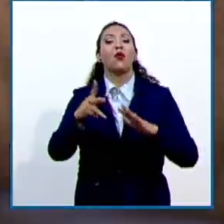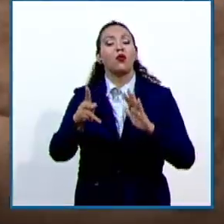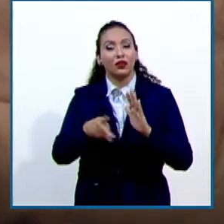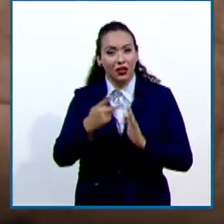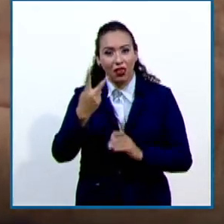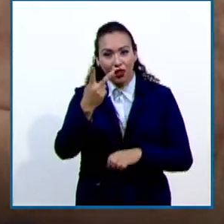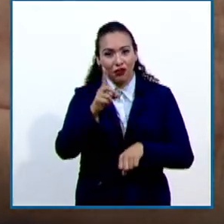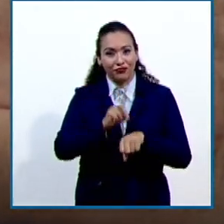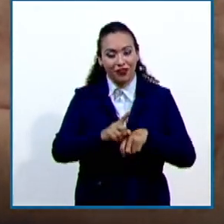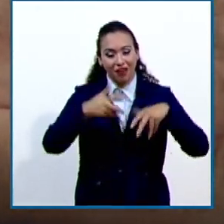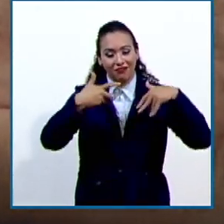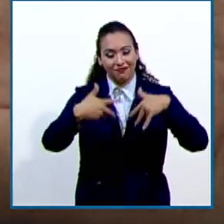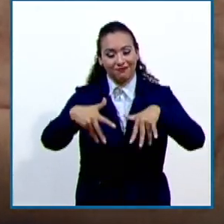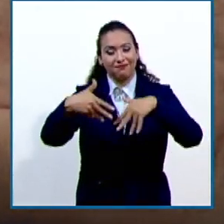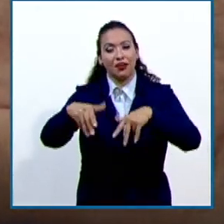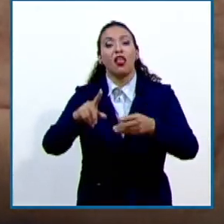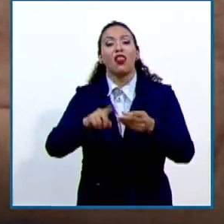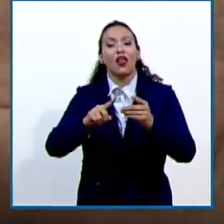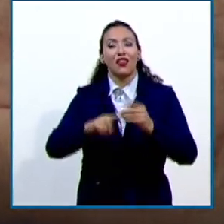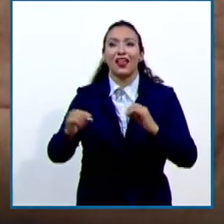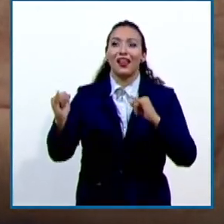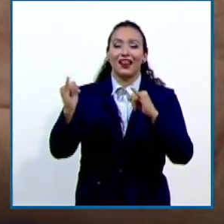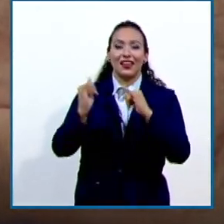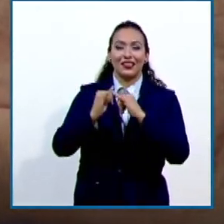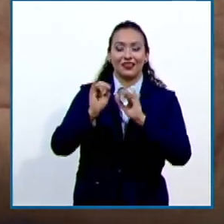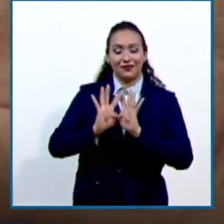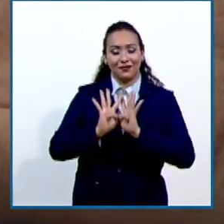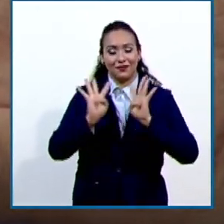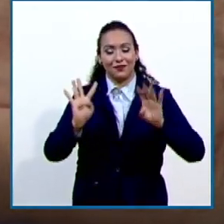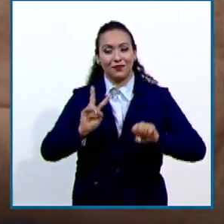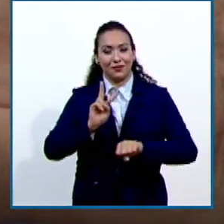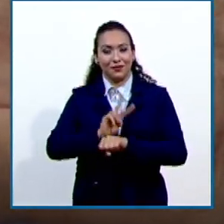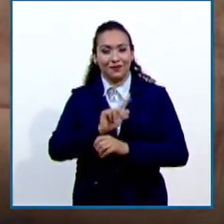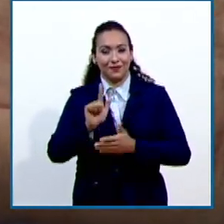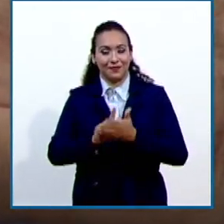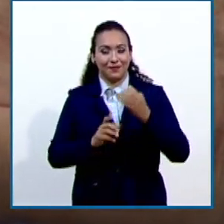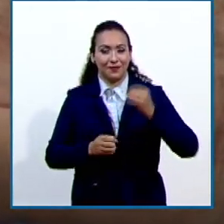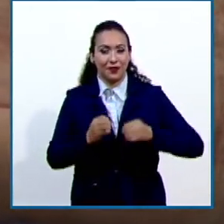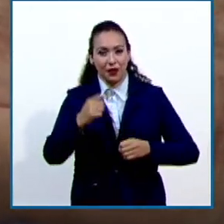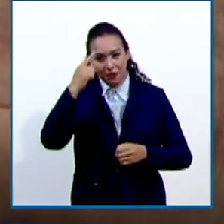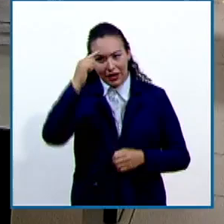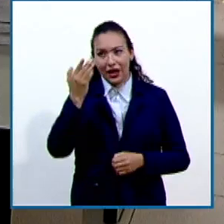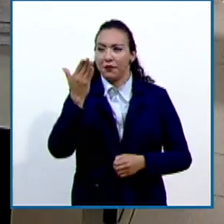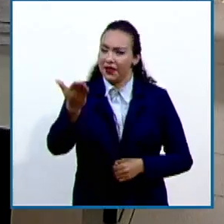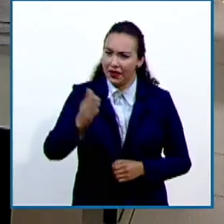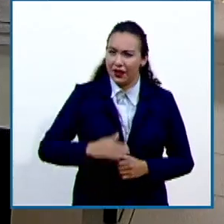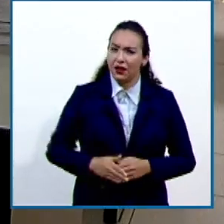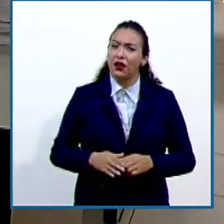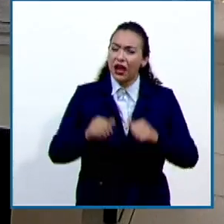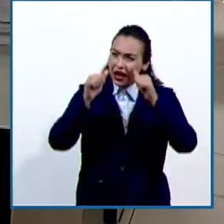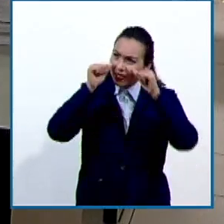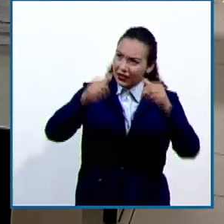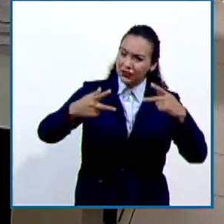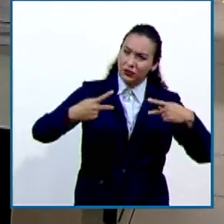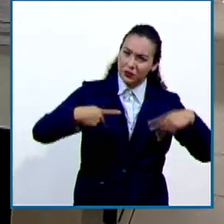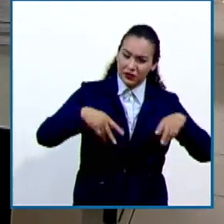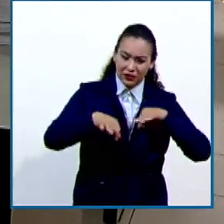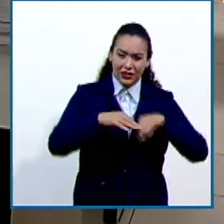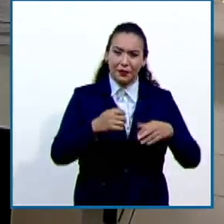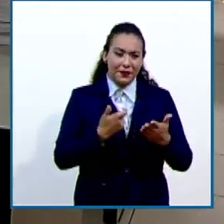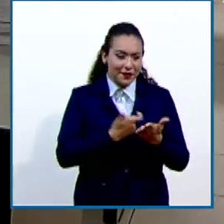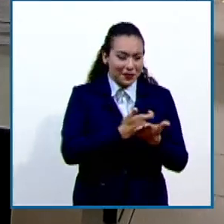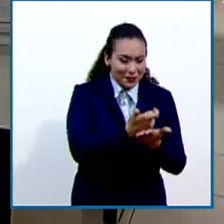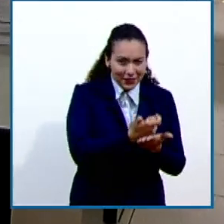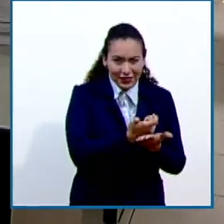día consecutivo en las instalaciones del Consejo de la Judicatura Federal para exigir que no se vean afectadas sus prestaciones